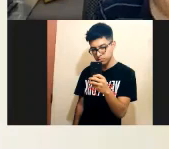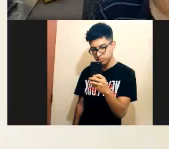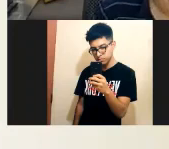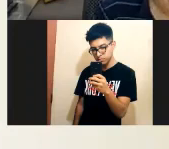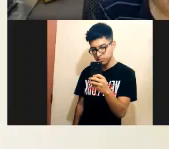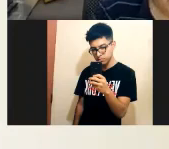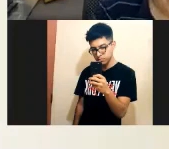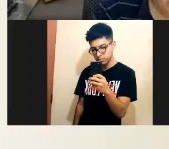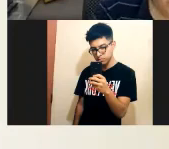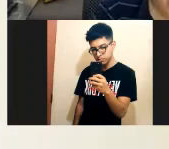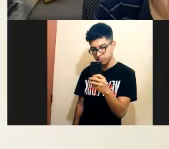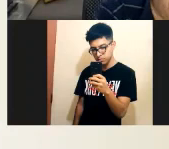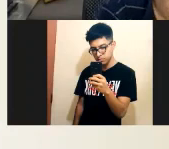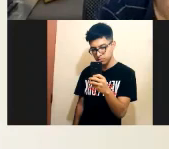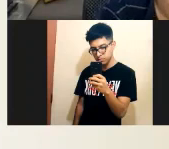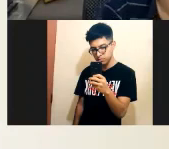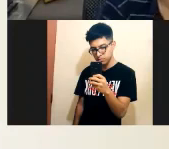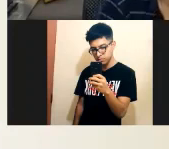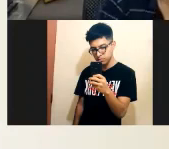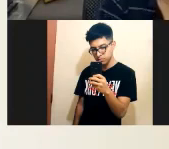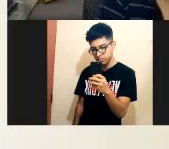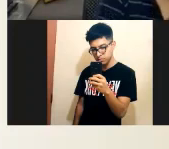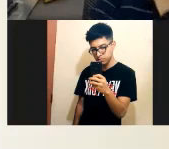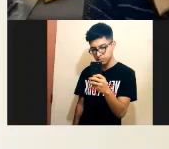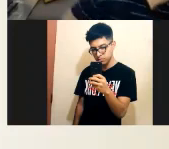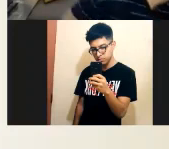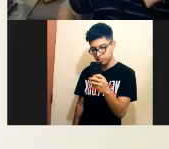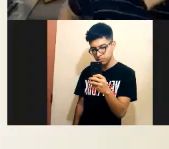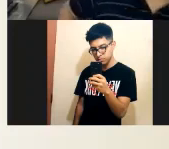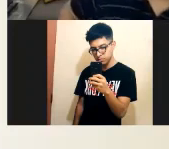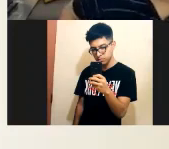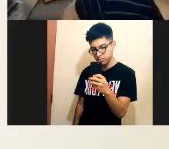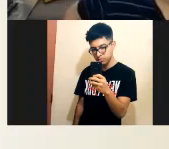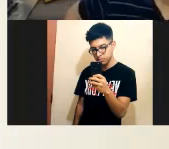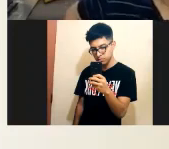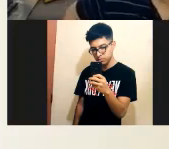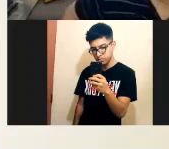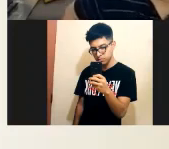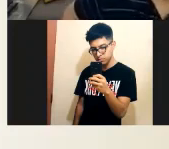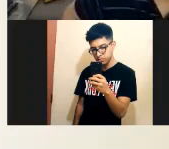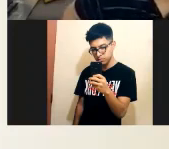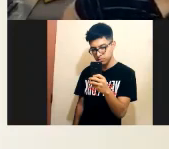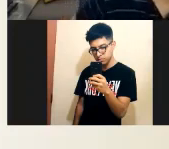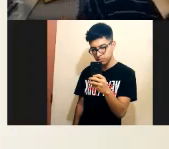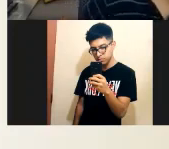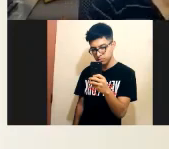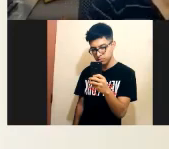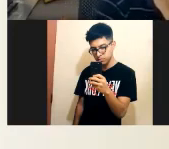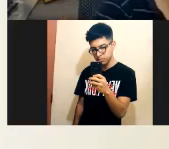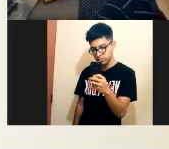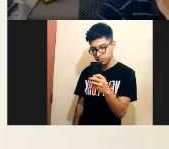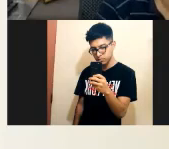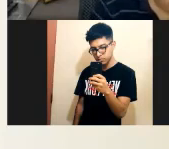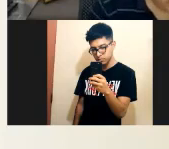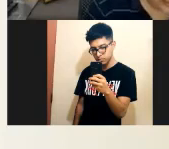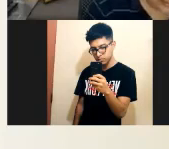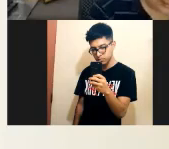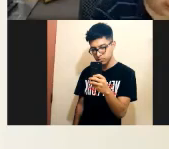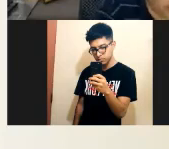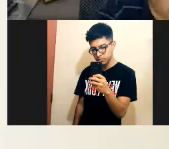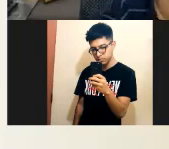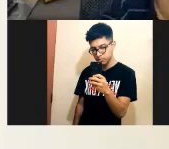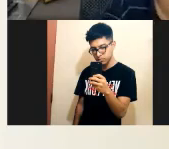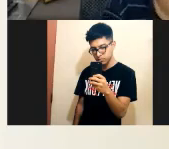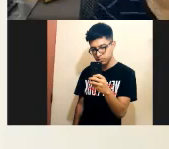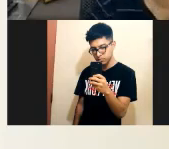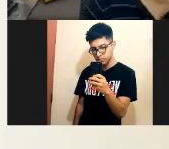del sitio para que su mantenimiento sea muy bajo, para el beneficio. Si yo pusiera al lado, por ejemplo, ustedes están